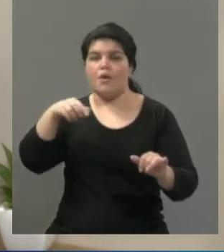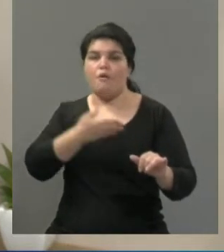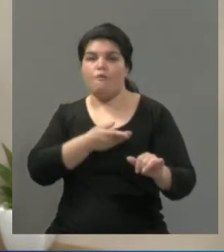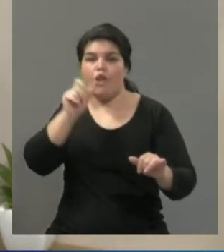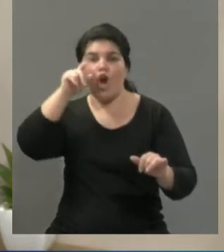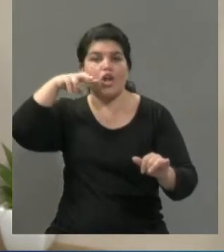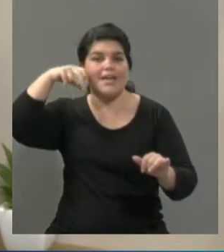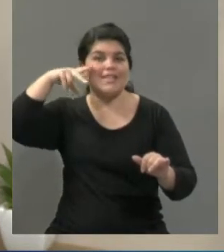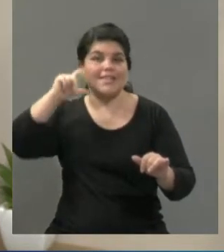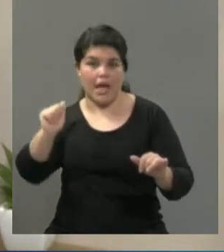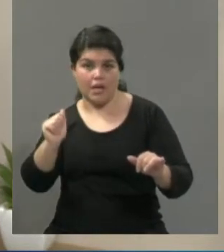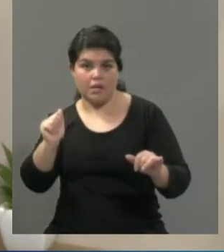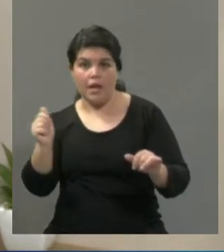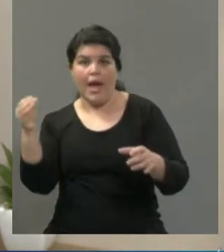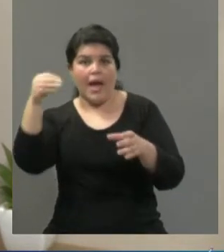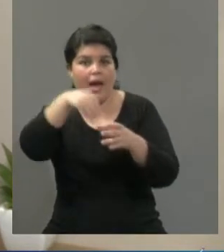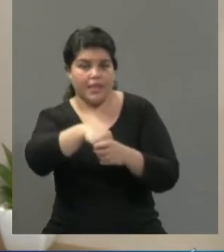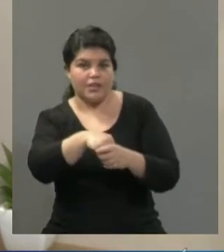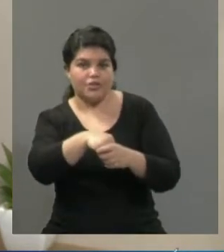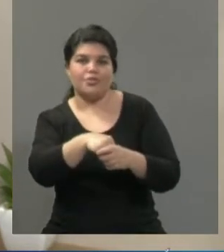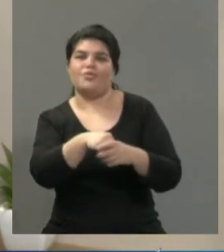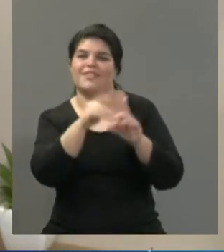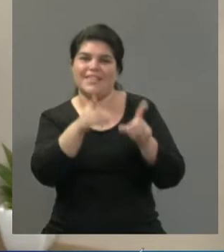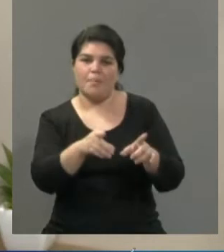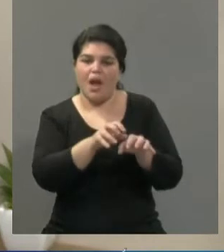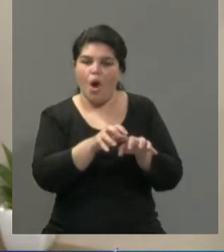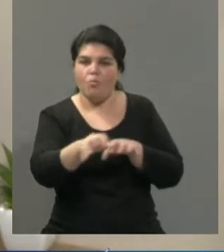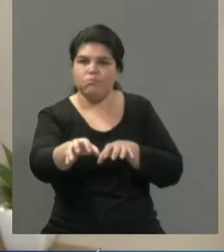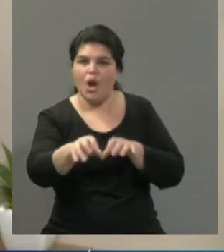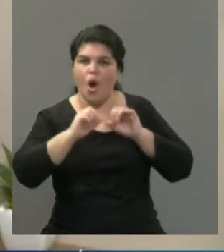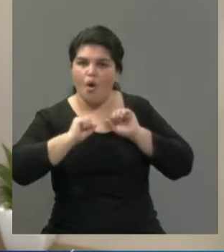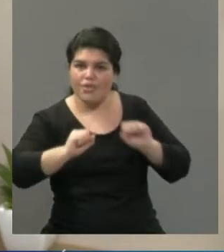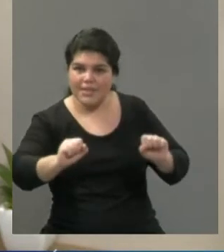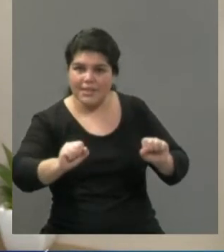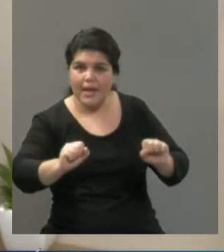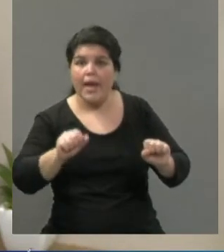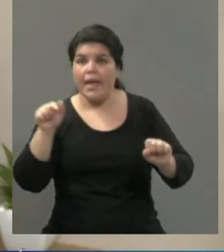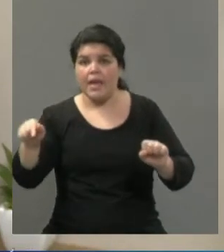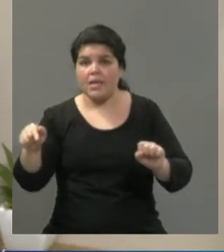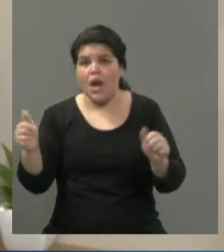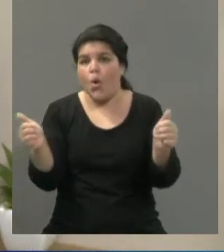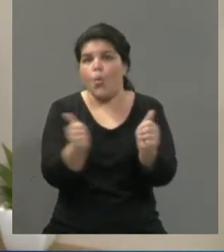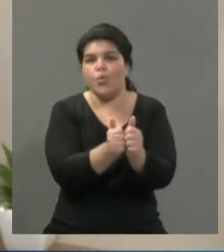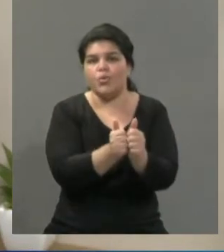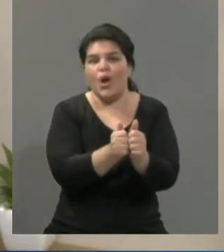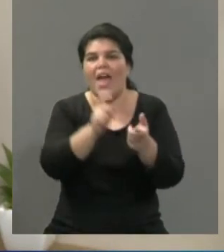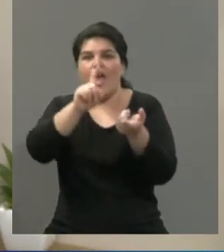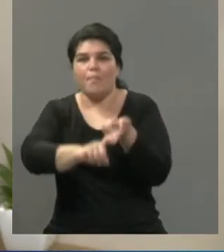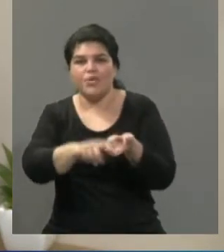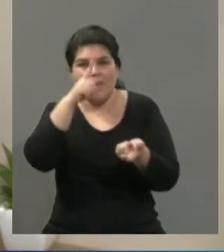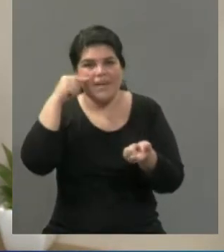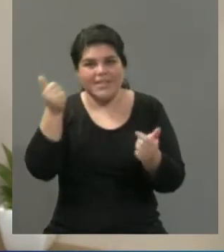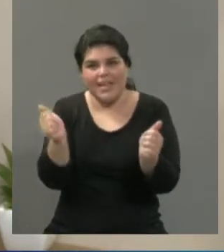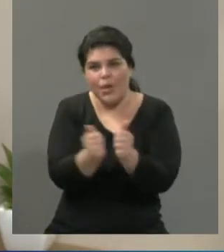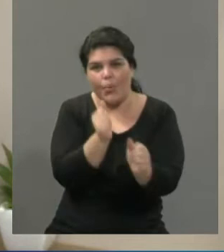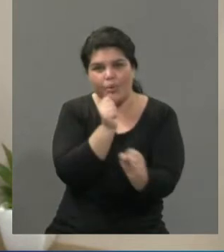oficinas en ese lugar, no solamente la residencia del presidente. Pero digo, nunca se cuestionó la visita de las figuras masculinas o